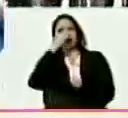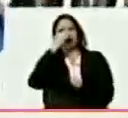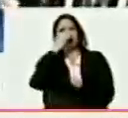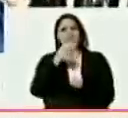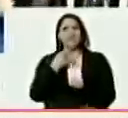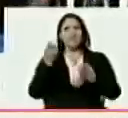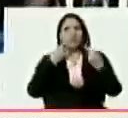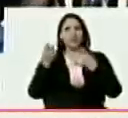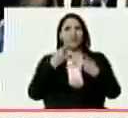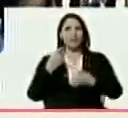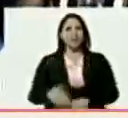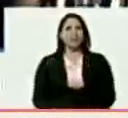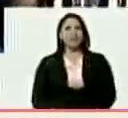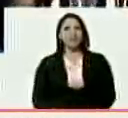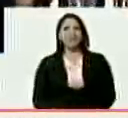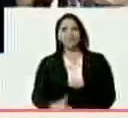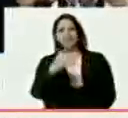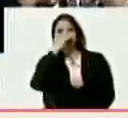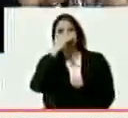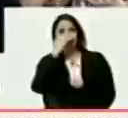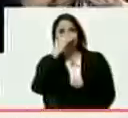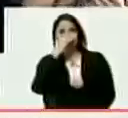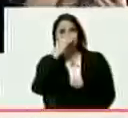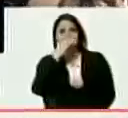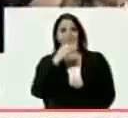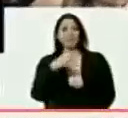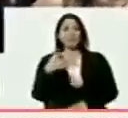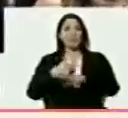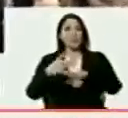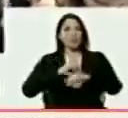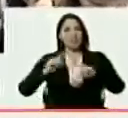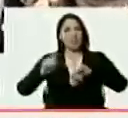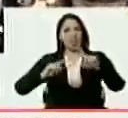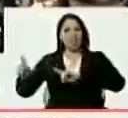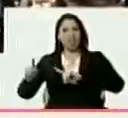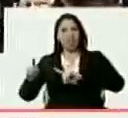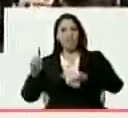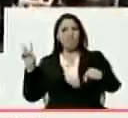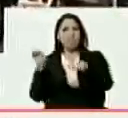gobierna Colombia y de ahí exportan violencia al mundo entero.